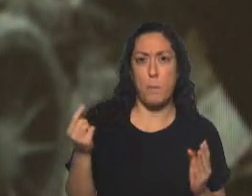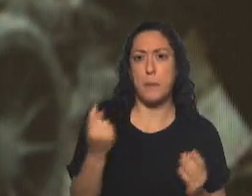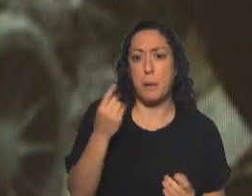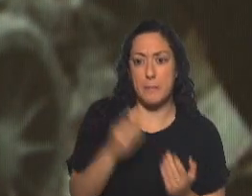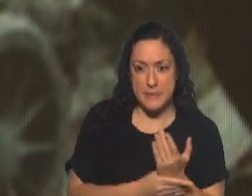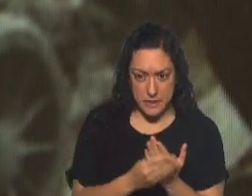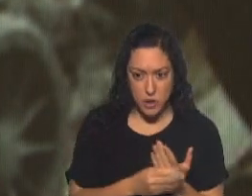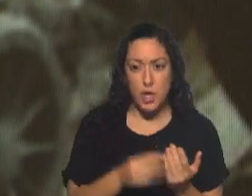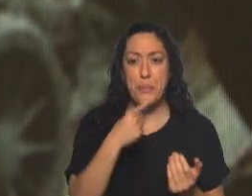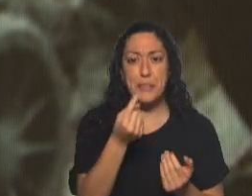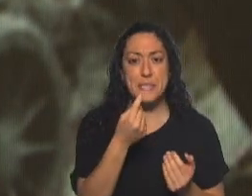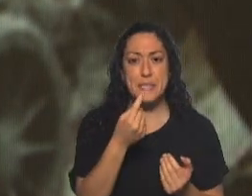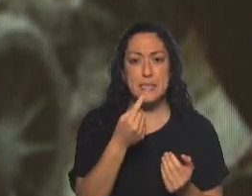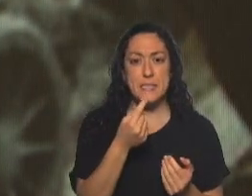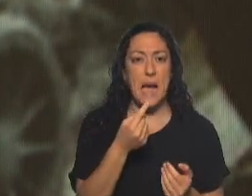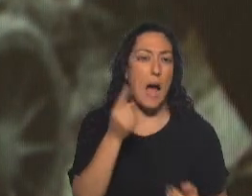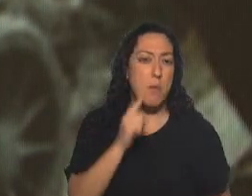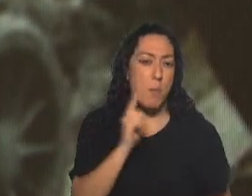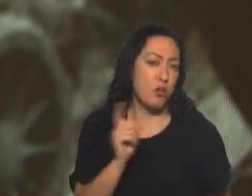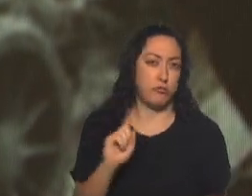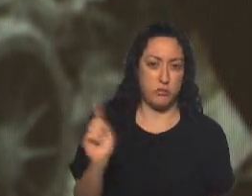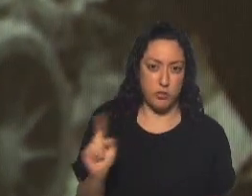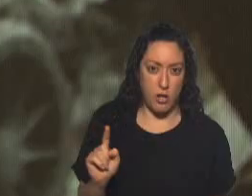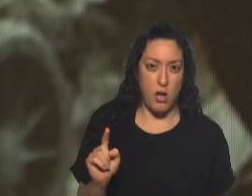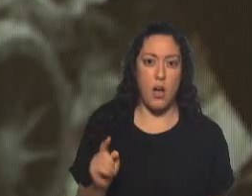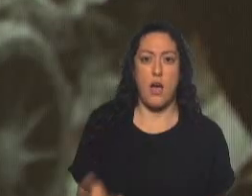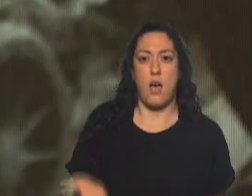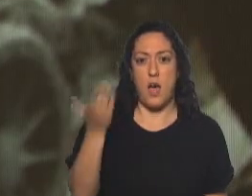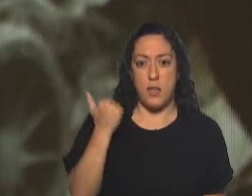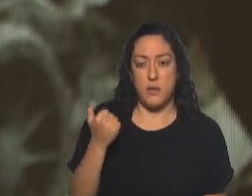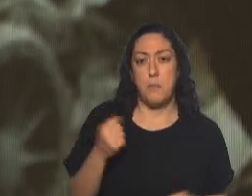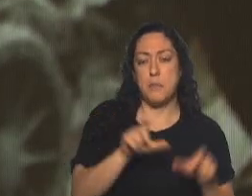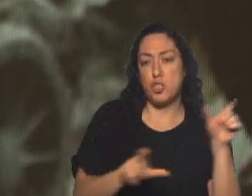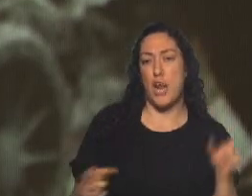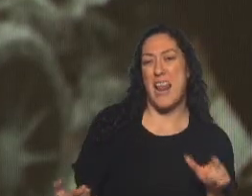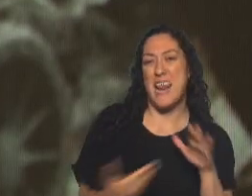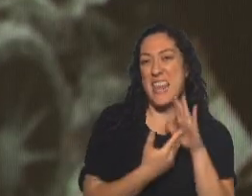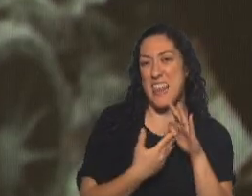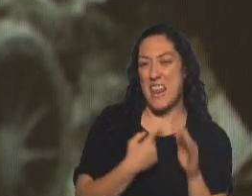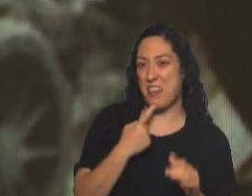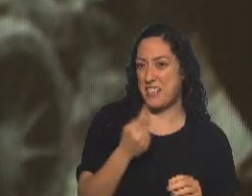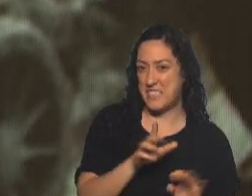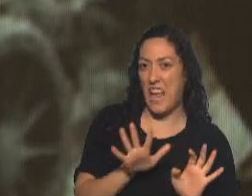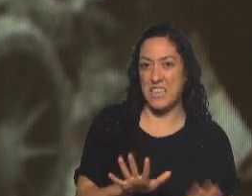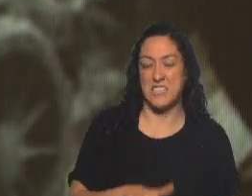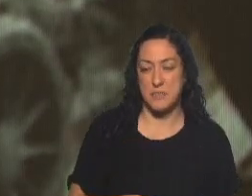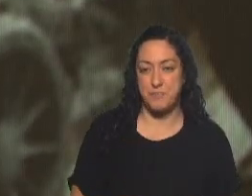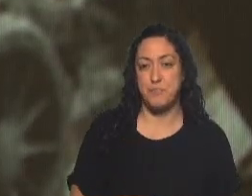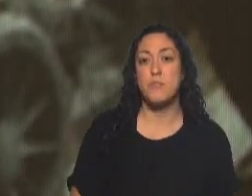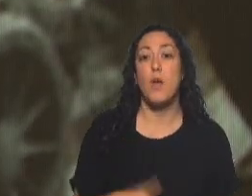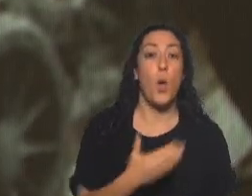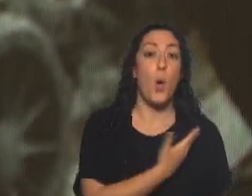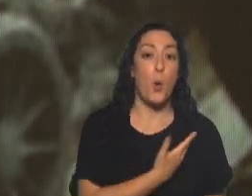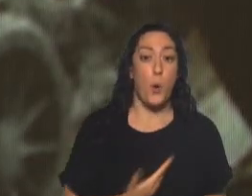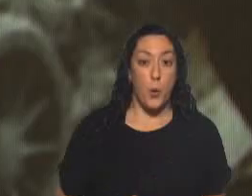no había sido un ataque deliberado, que era lo que habían planteado algunos mandatarios. Principalmente, los primeros fueron el gobierno